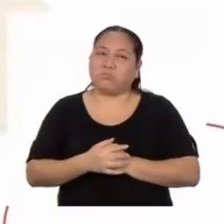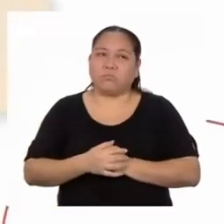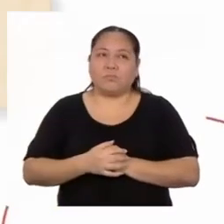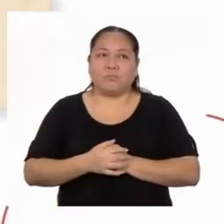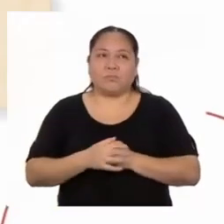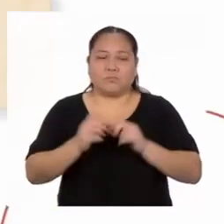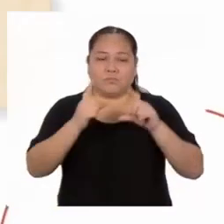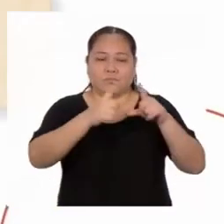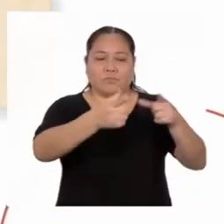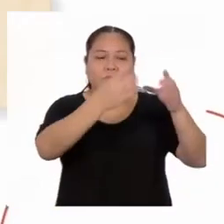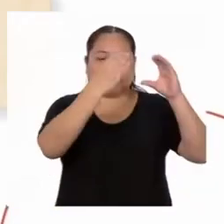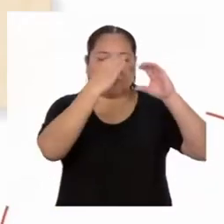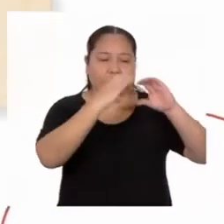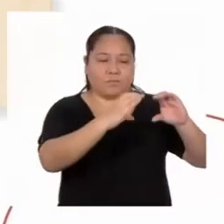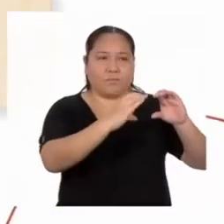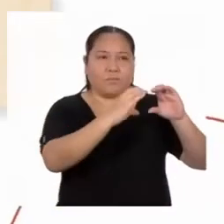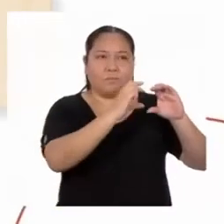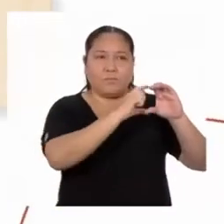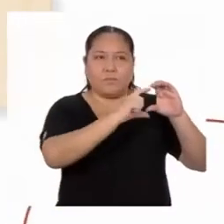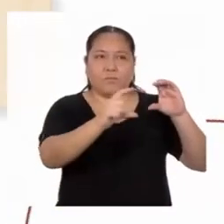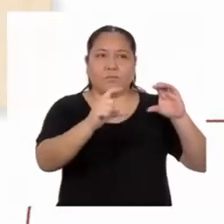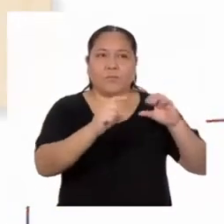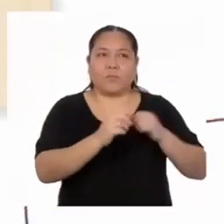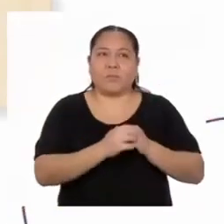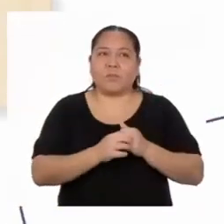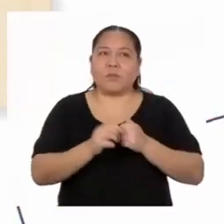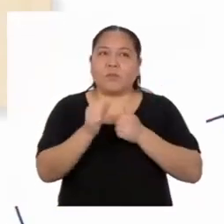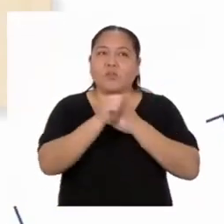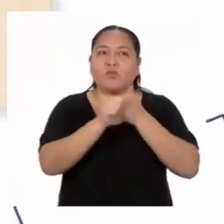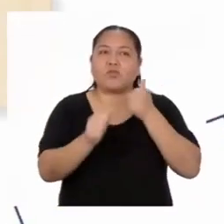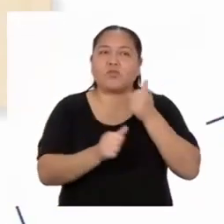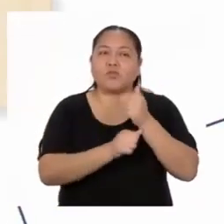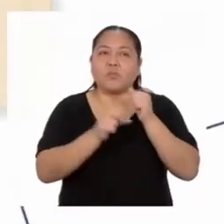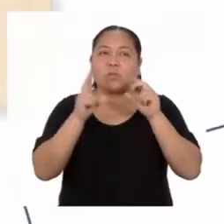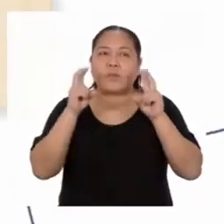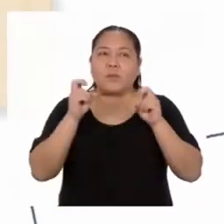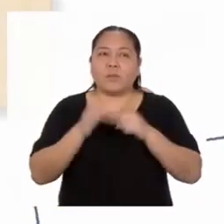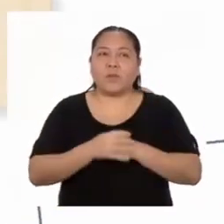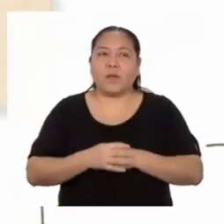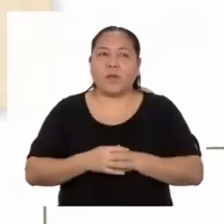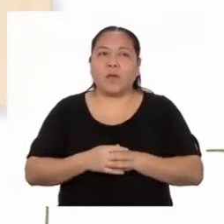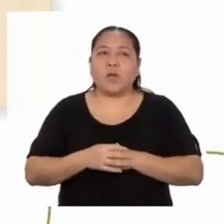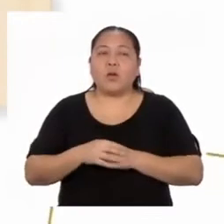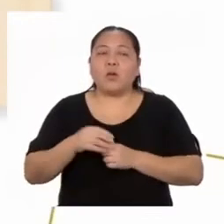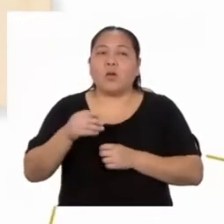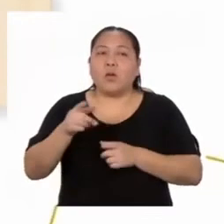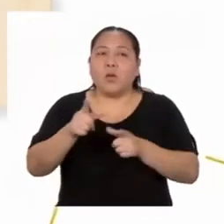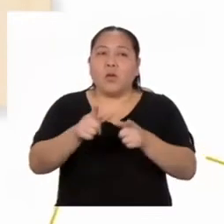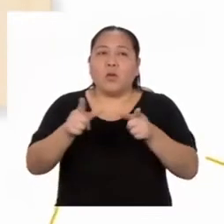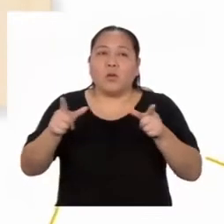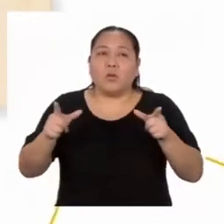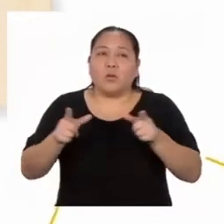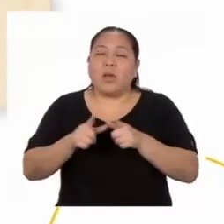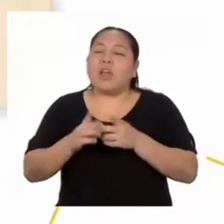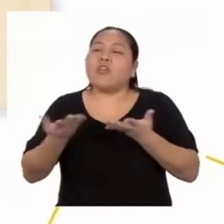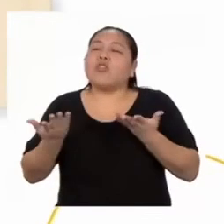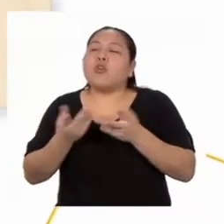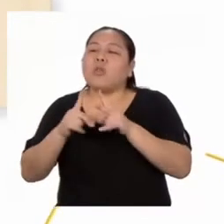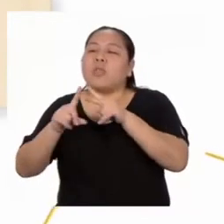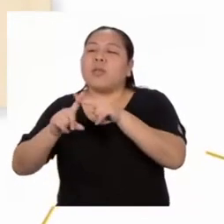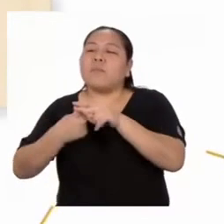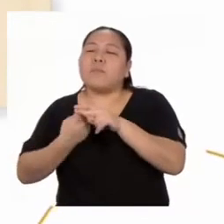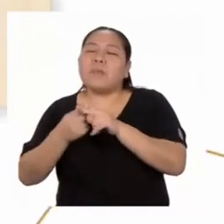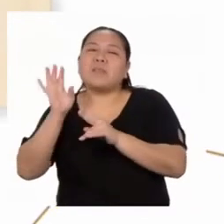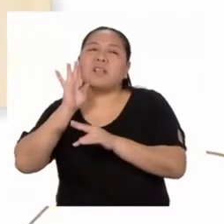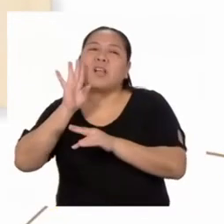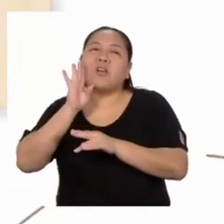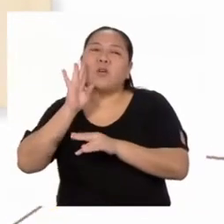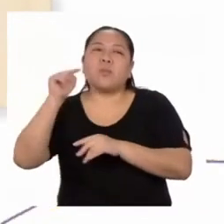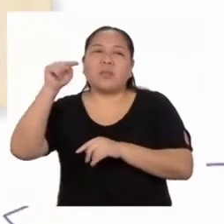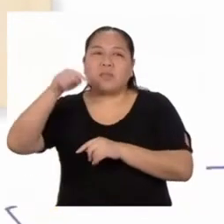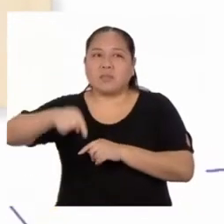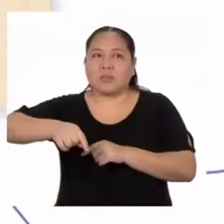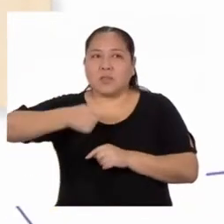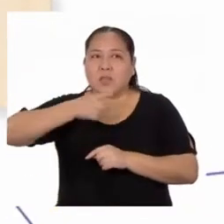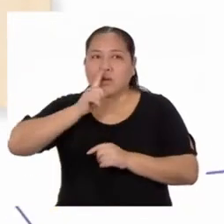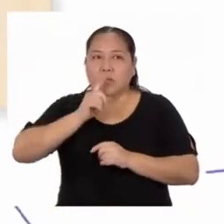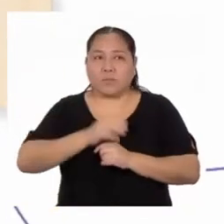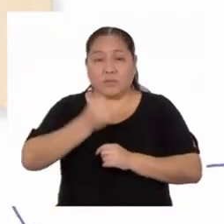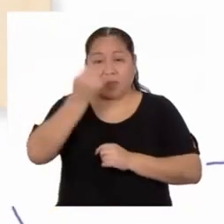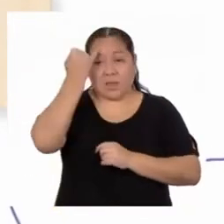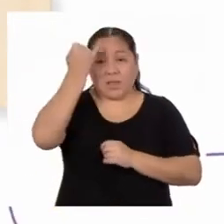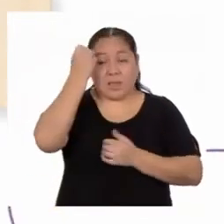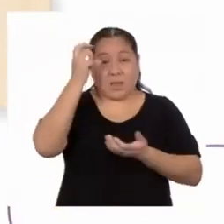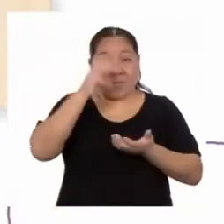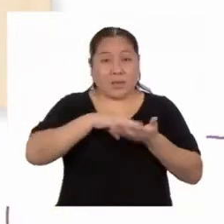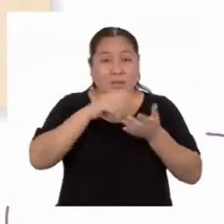Párrafo 2. Subtema: fuentes y origen de la contaminación del agua. Idea principal: